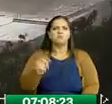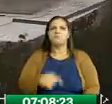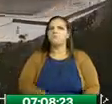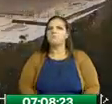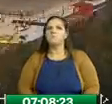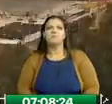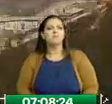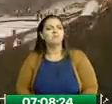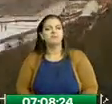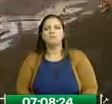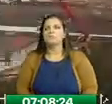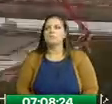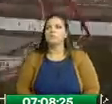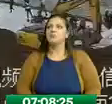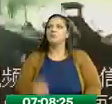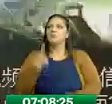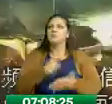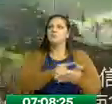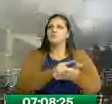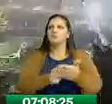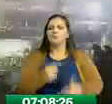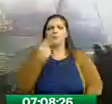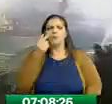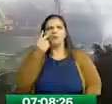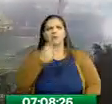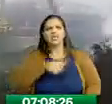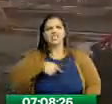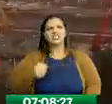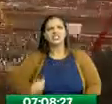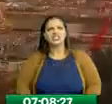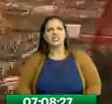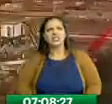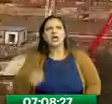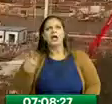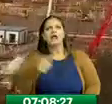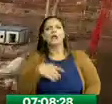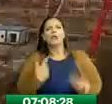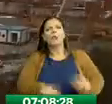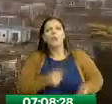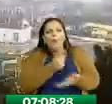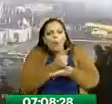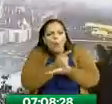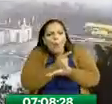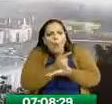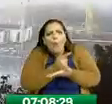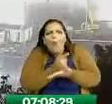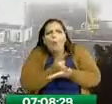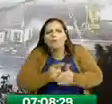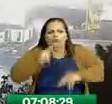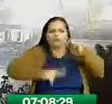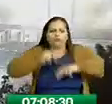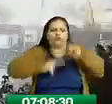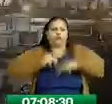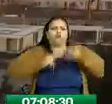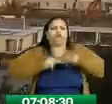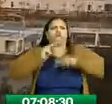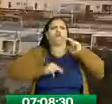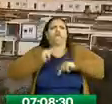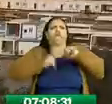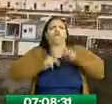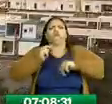En tiempo récord, China construyó un hospital provisional en 10 días para luchar contra la nueva cepa